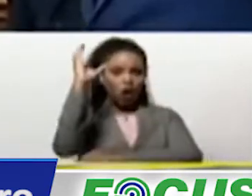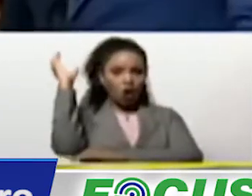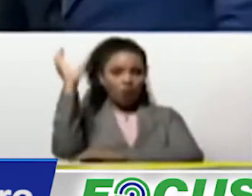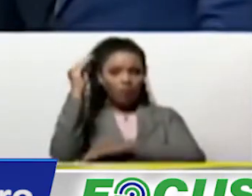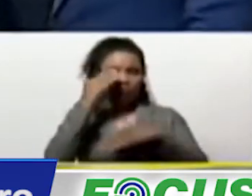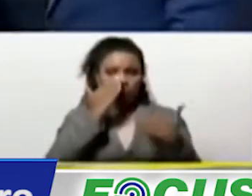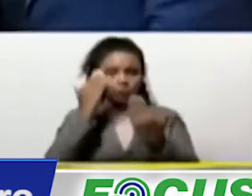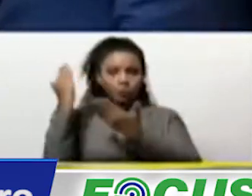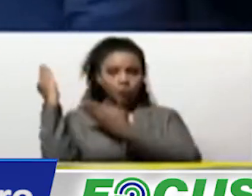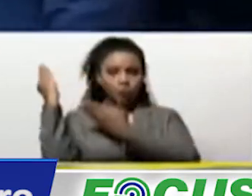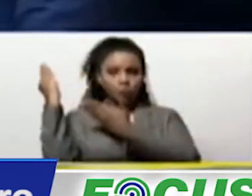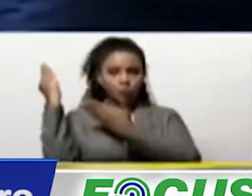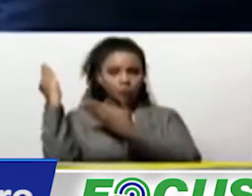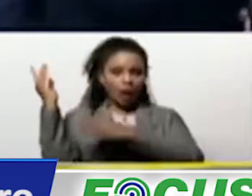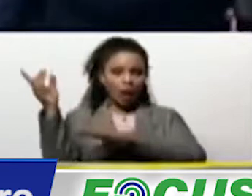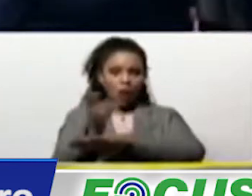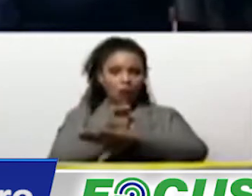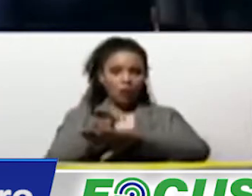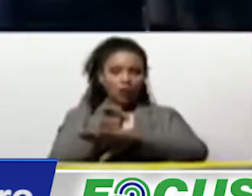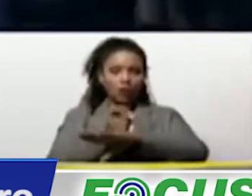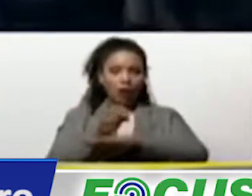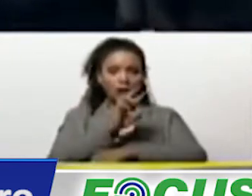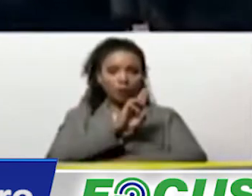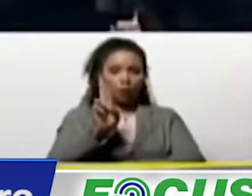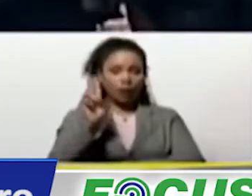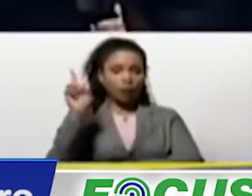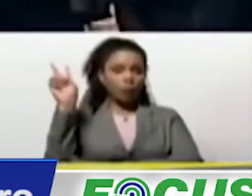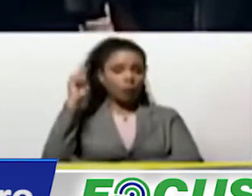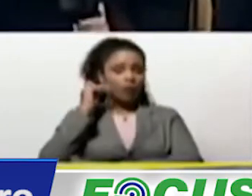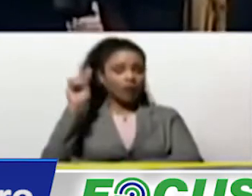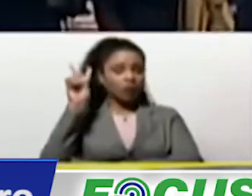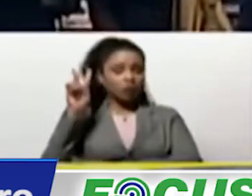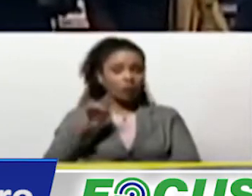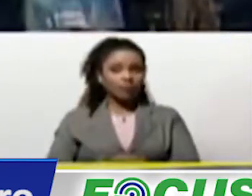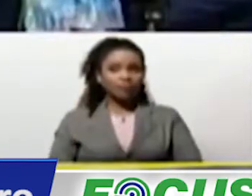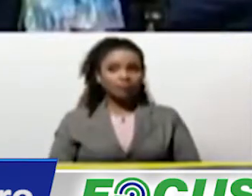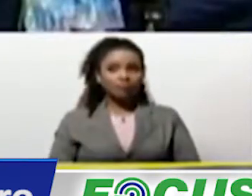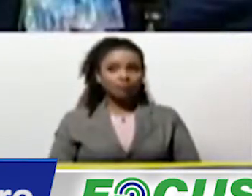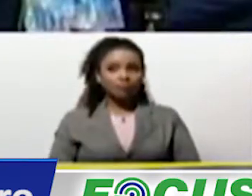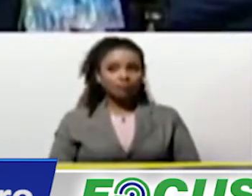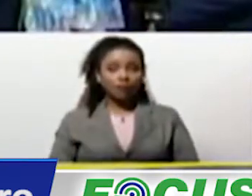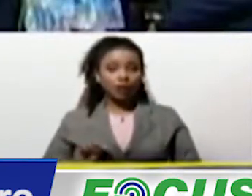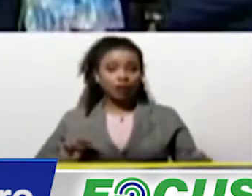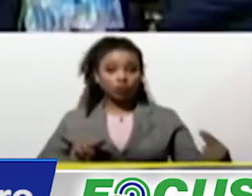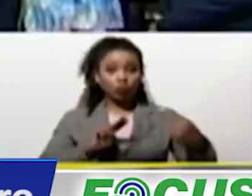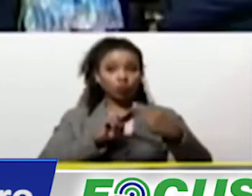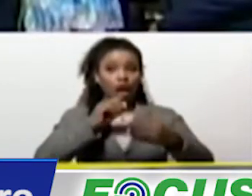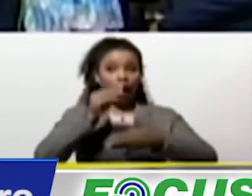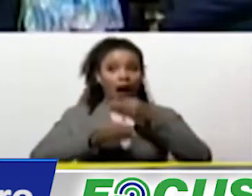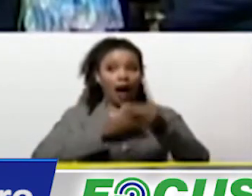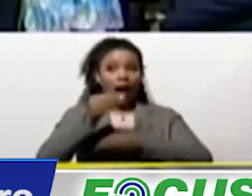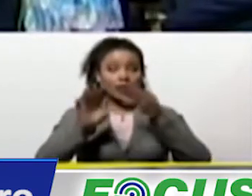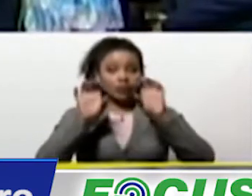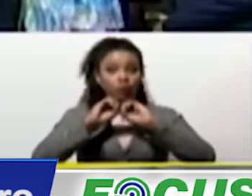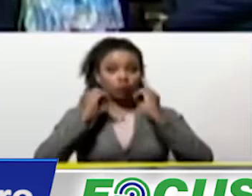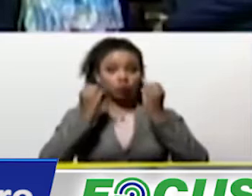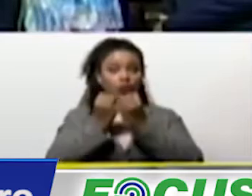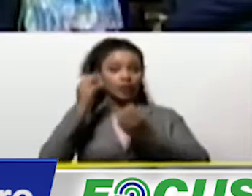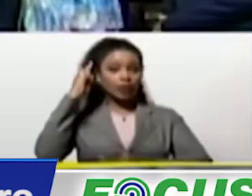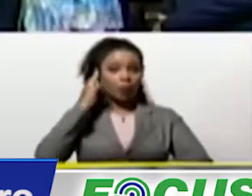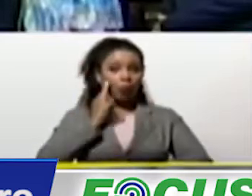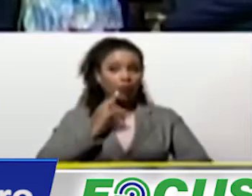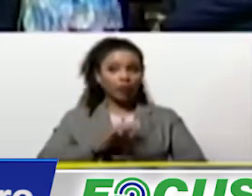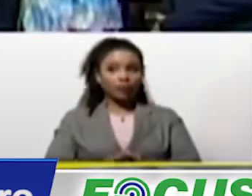designado por la República de Colombia ante el gobierno de la República Bolivariana de Venezuela. Un encuentro que se efectúa en el Salón